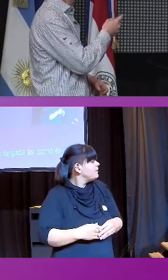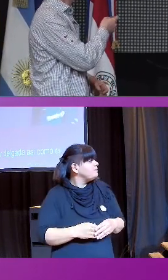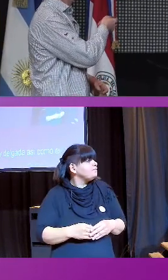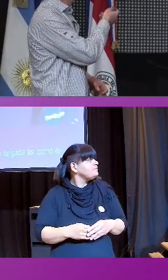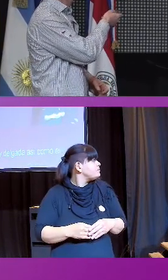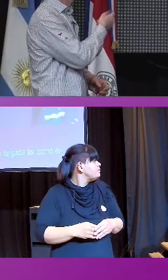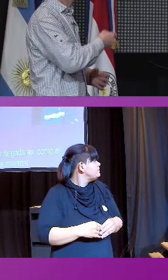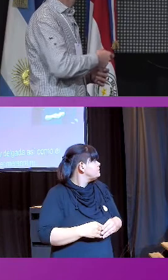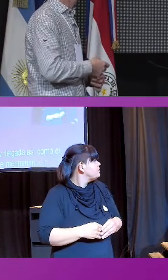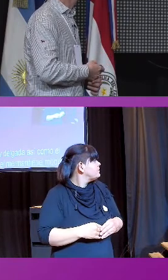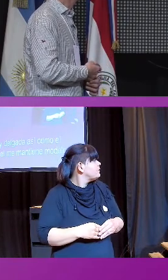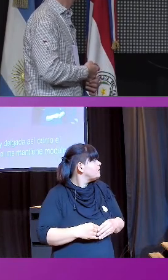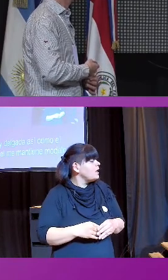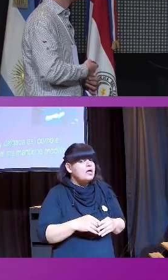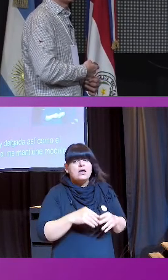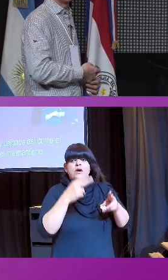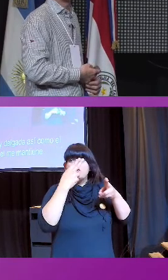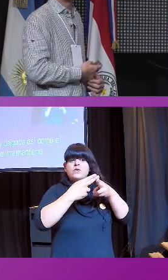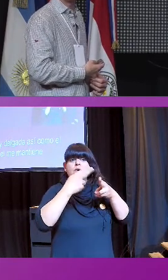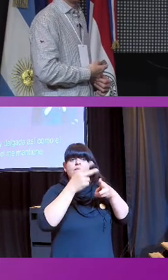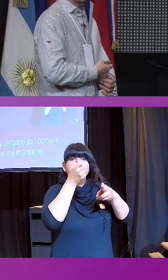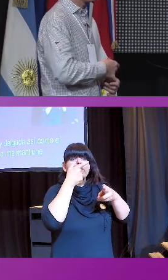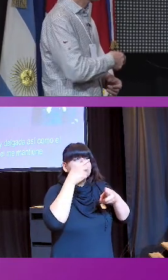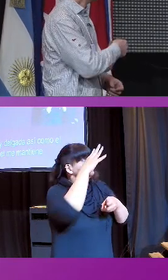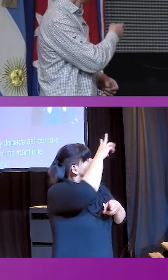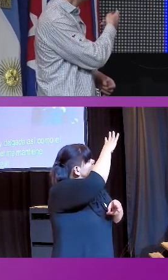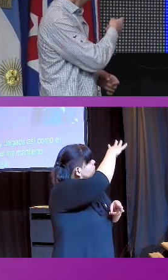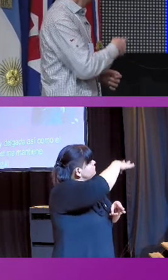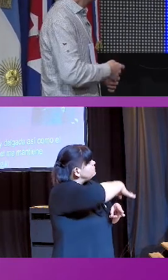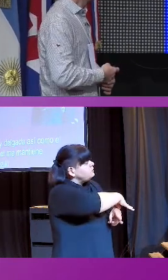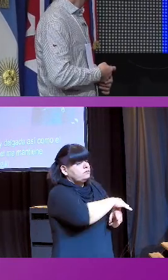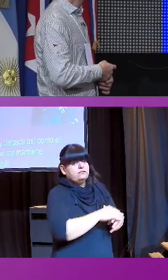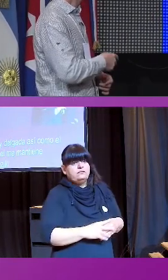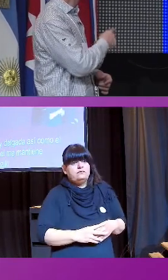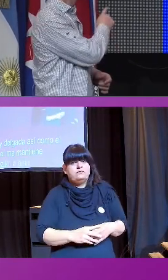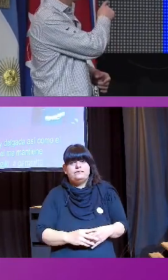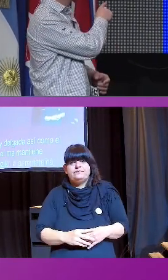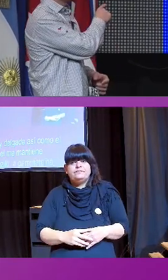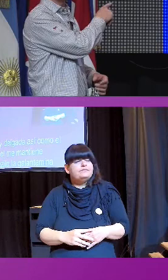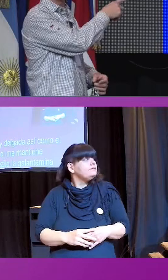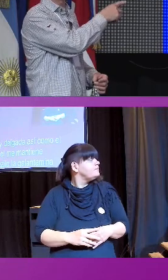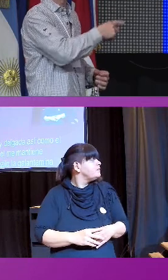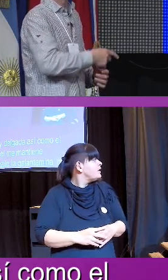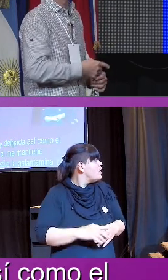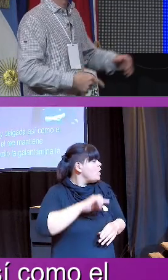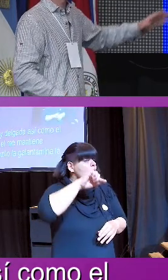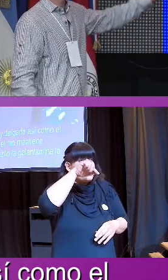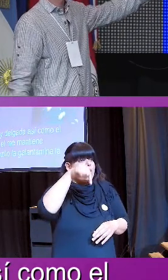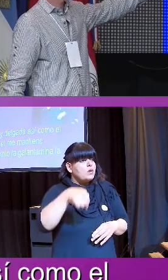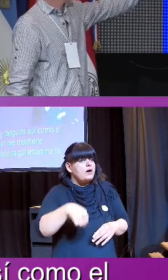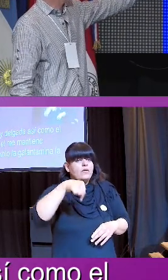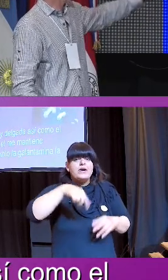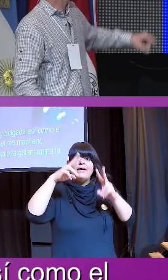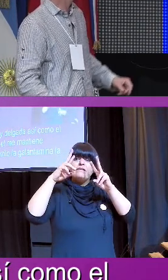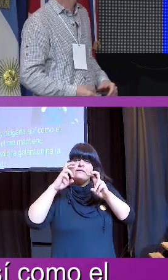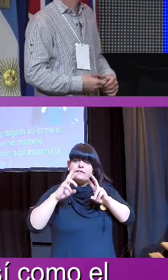el memantine, moduladores colinérgicos como el donepezilo, la galantamina, la oxitocina, el valobaptán que se está